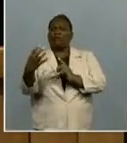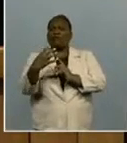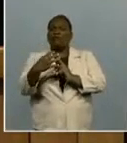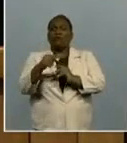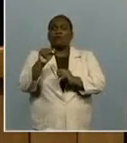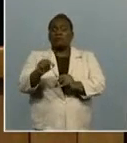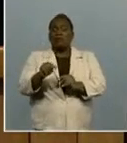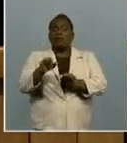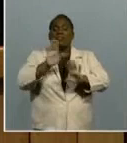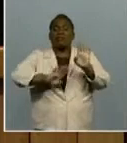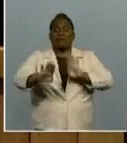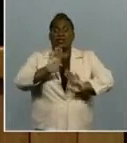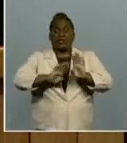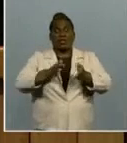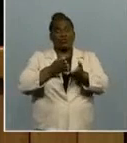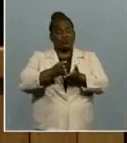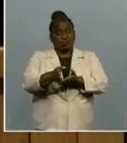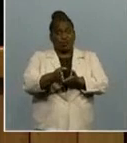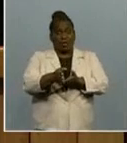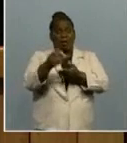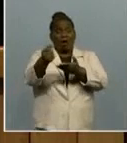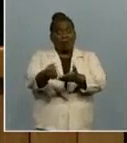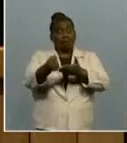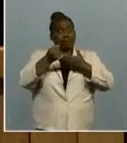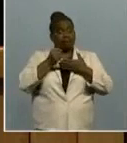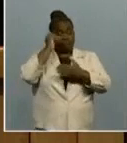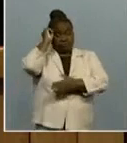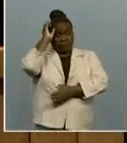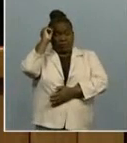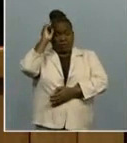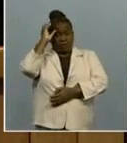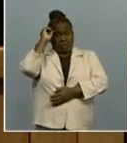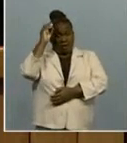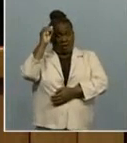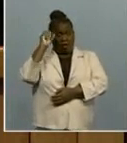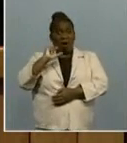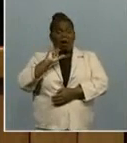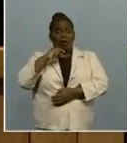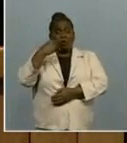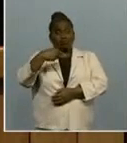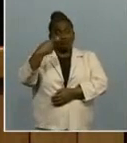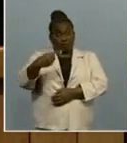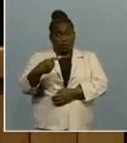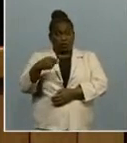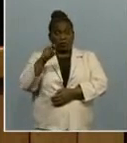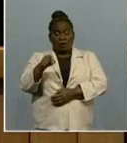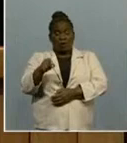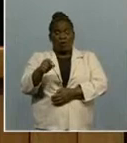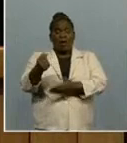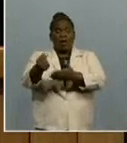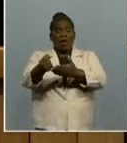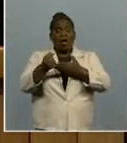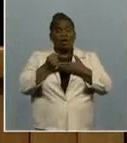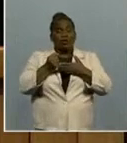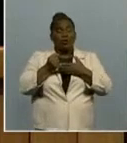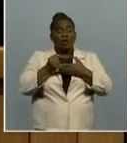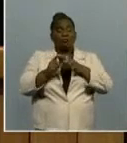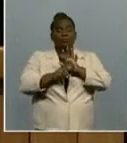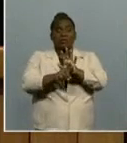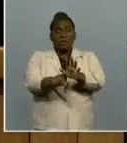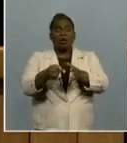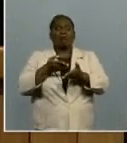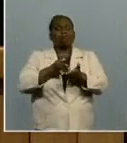integral de continuidad ha aportado ideas conceptos y directrices que trazan la guía para avanzar resistiendo